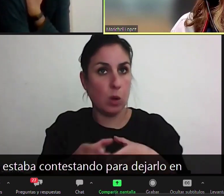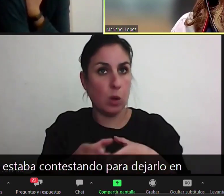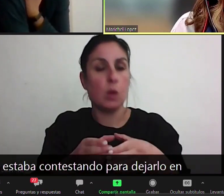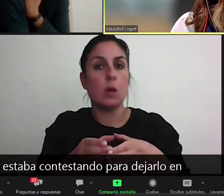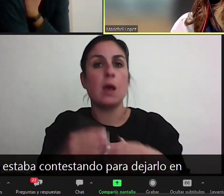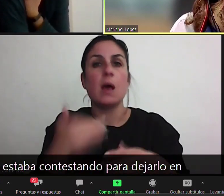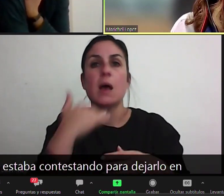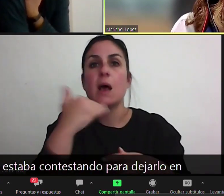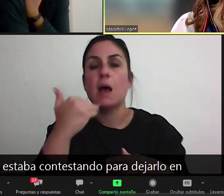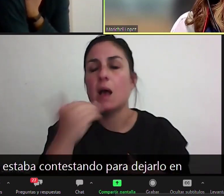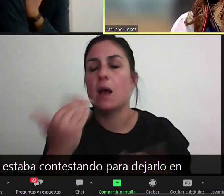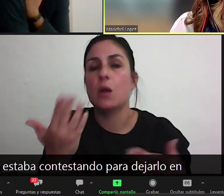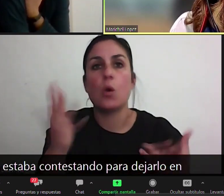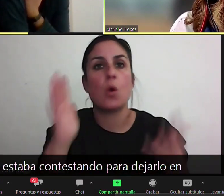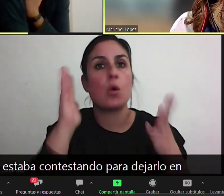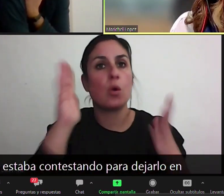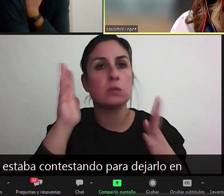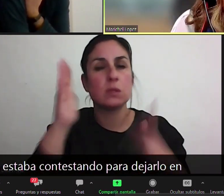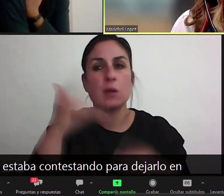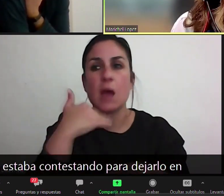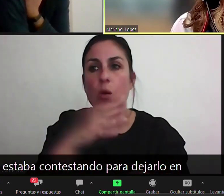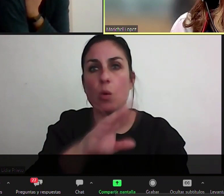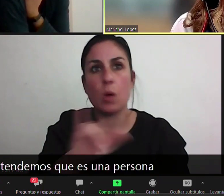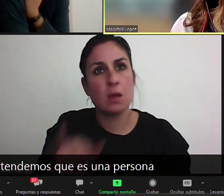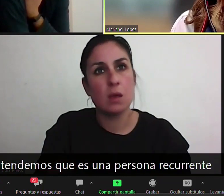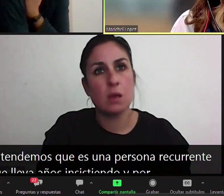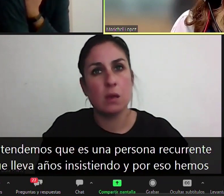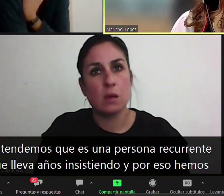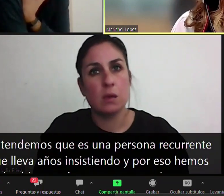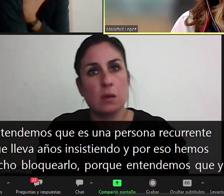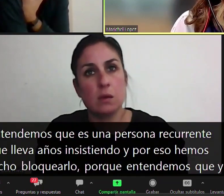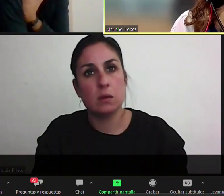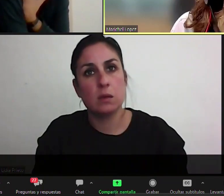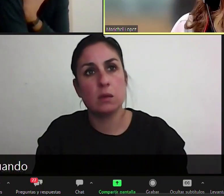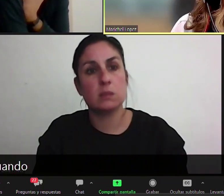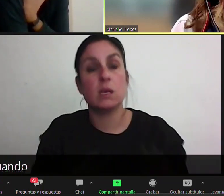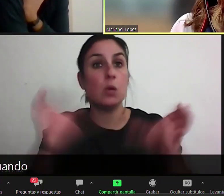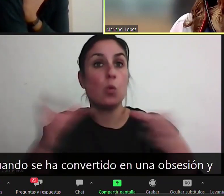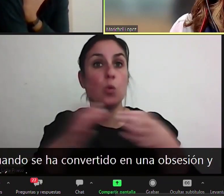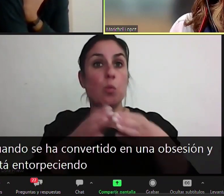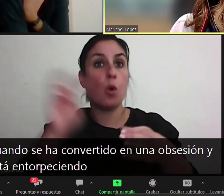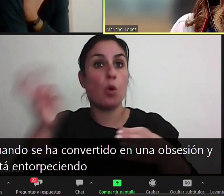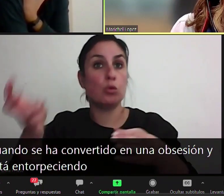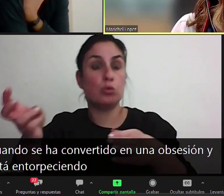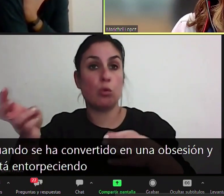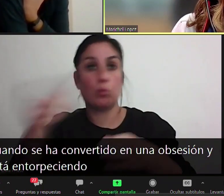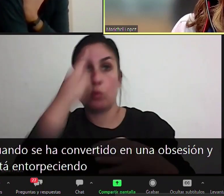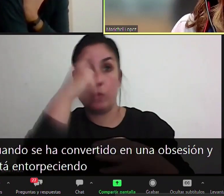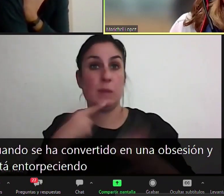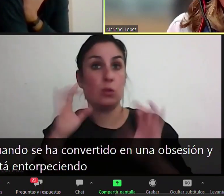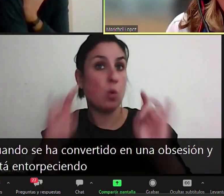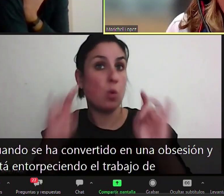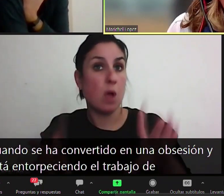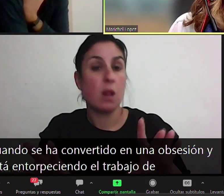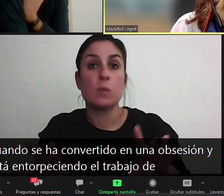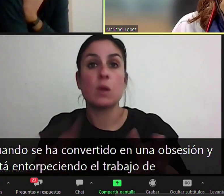Algún tipo de las recomendaciones basarían en que se tratasen como una persona más, como un grupo más, sin ningún tipo... Es que sé que a veces dicen,